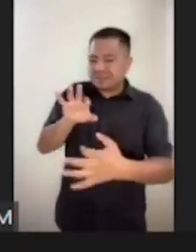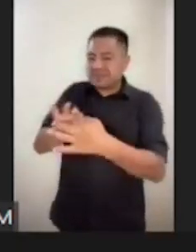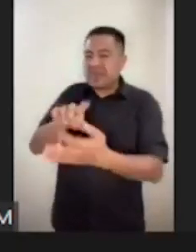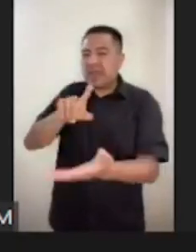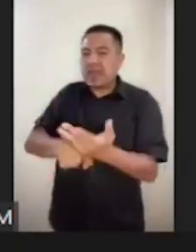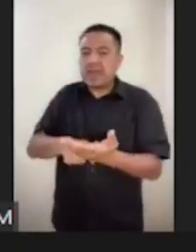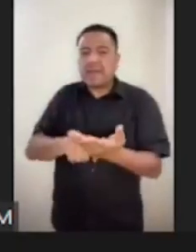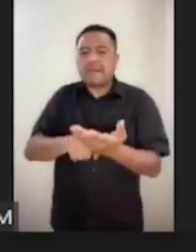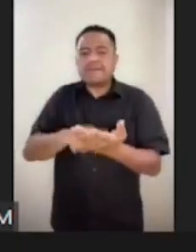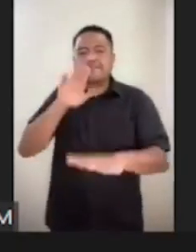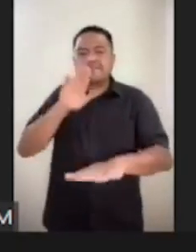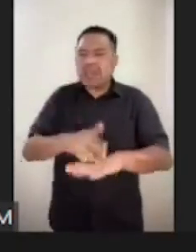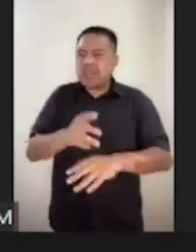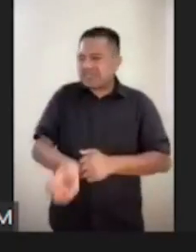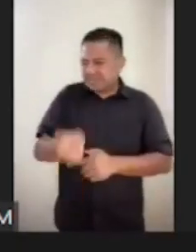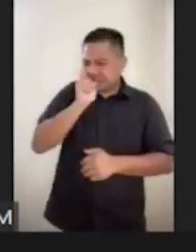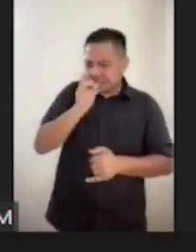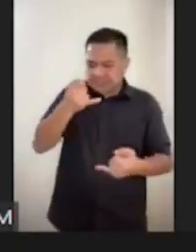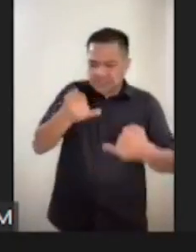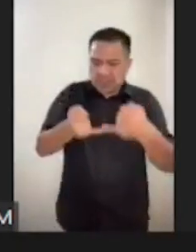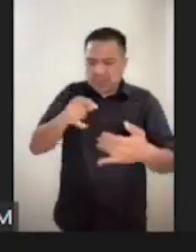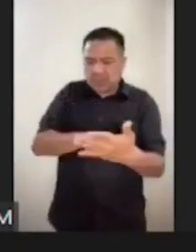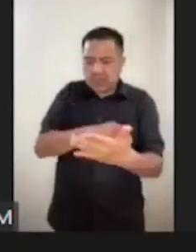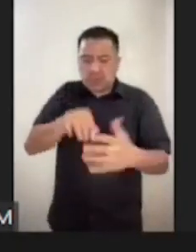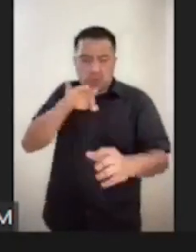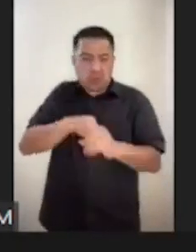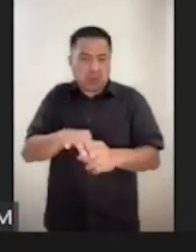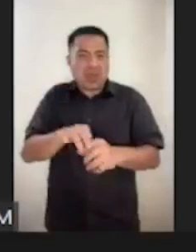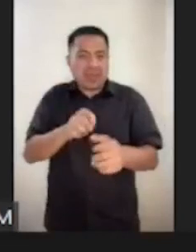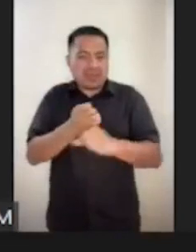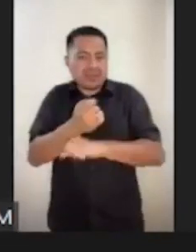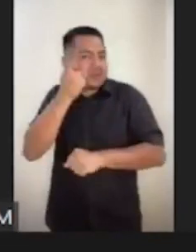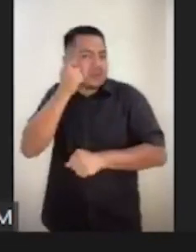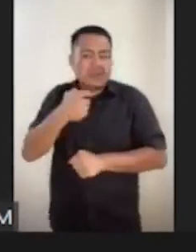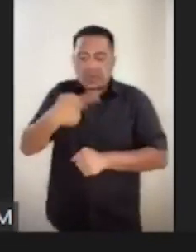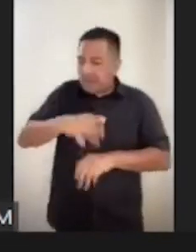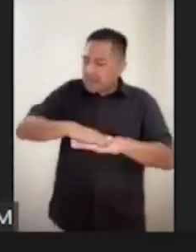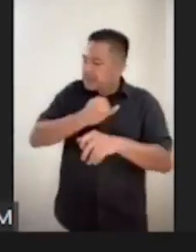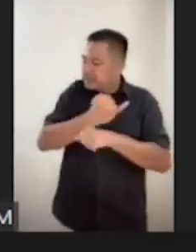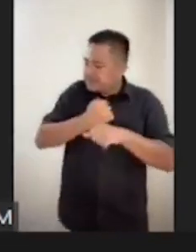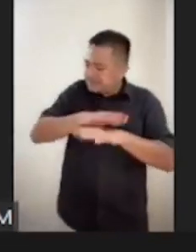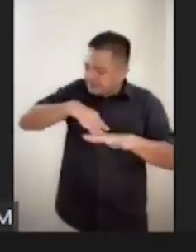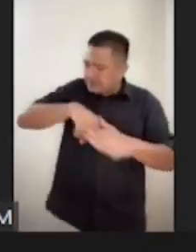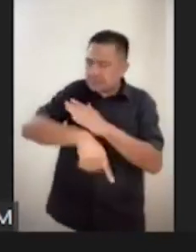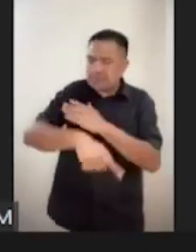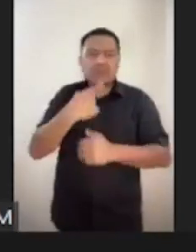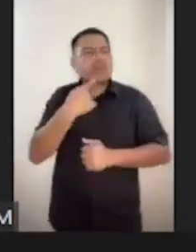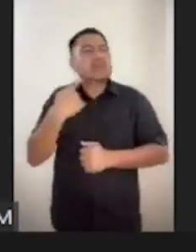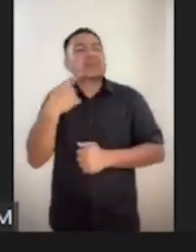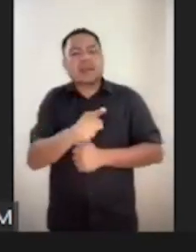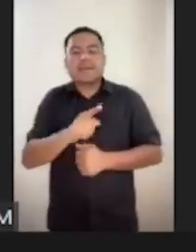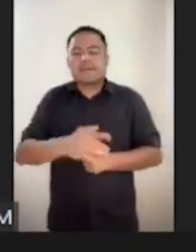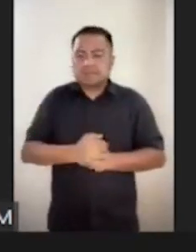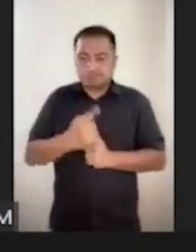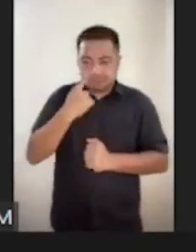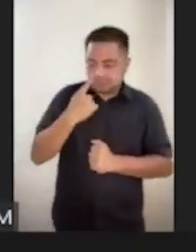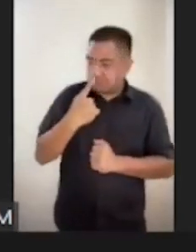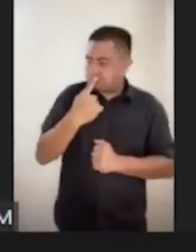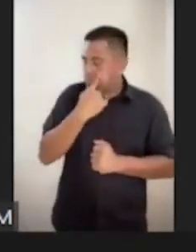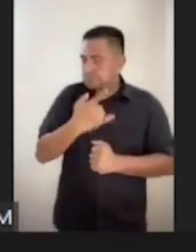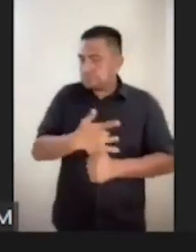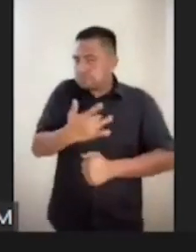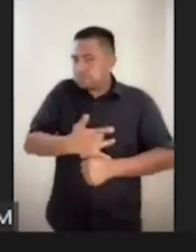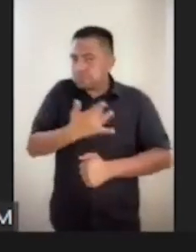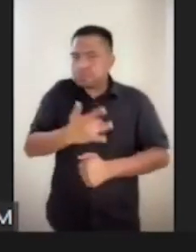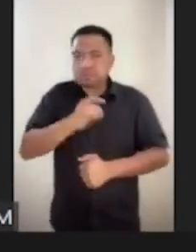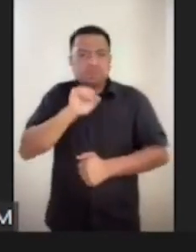corresponde realizarlo de manera exclusiva al Tribunal Electoral del Estado de Guerrero al tratarse del estudio de fondo de la denuncia. Pretensión que ha quedado superada en términos